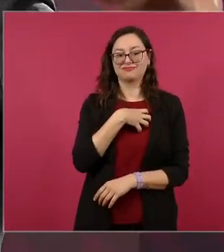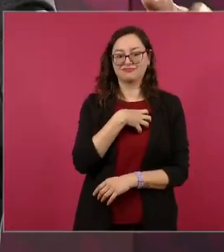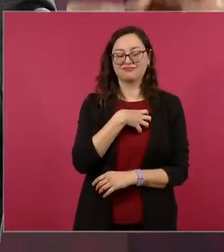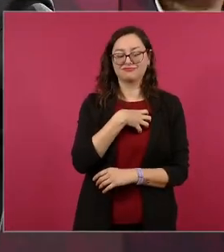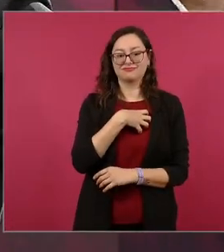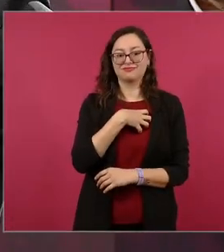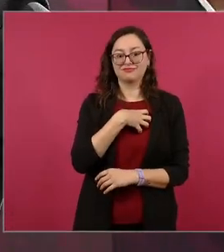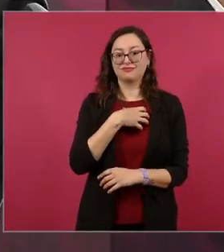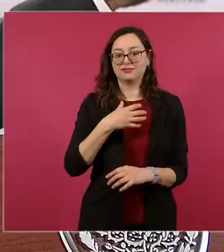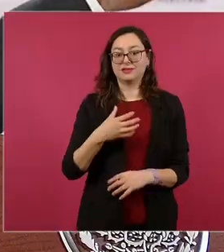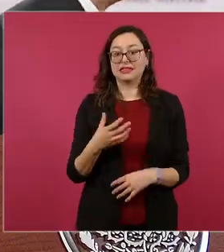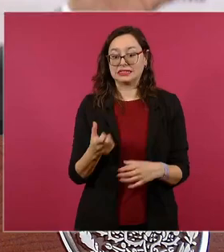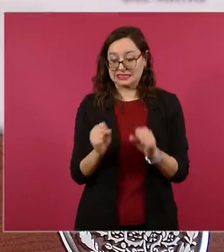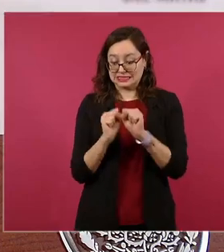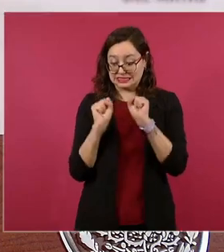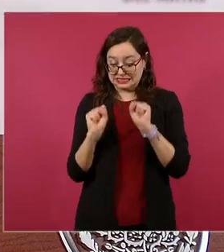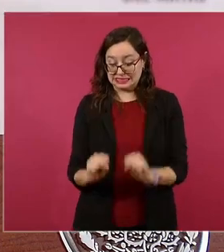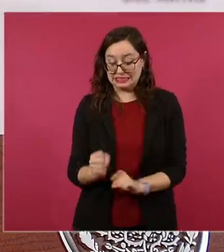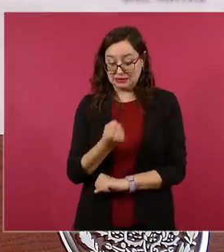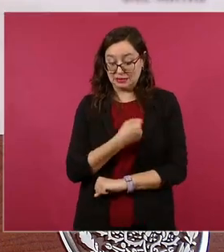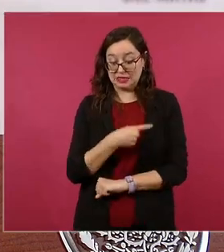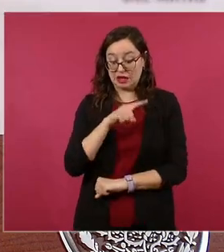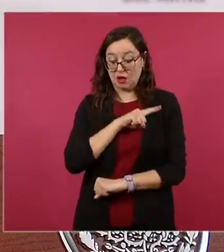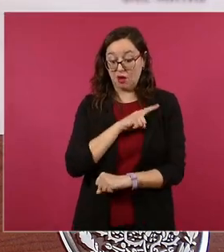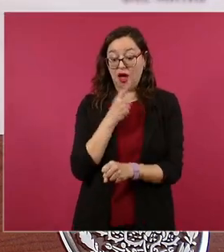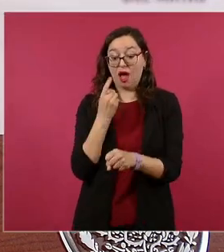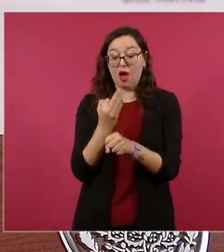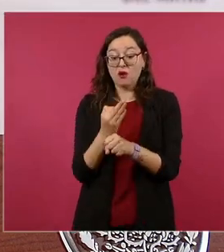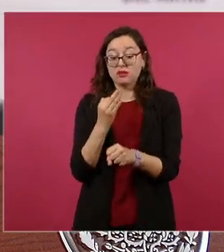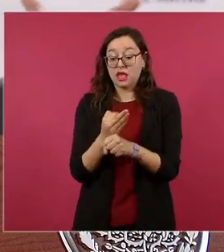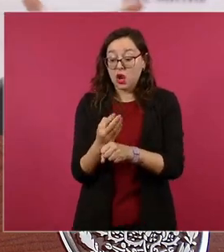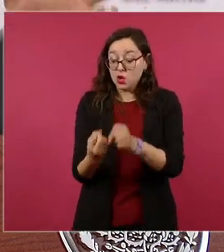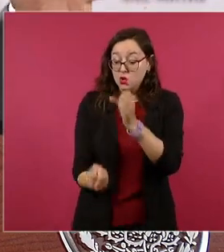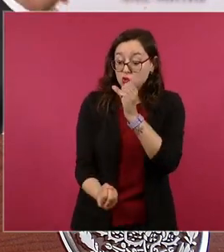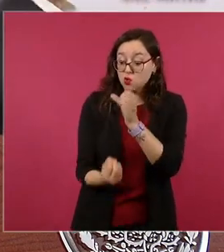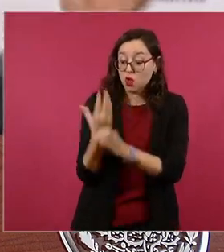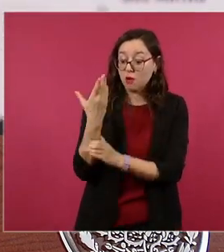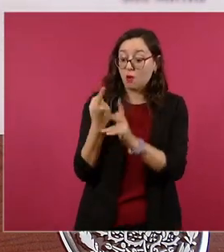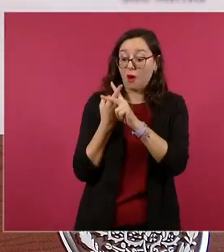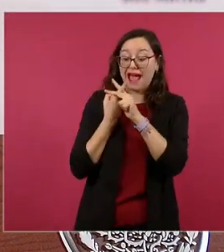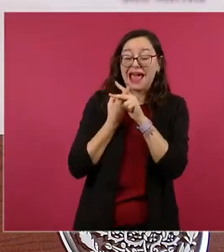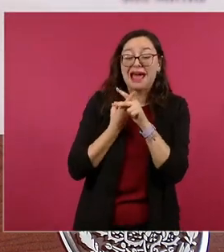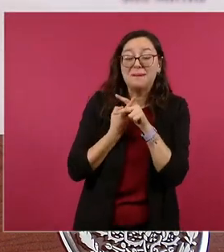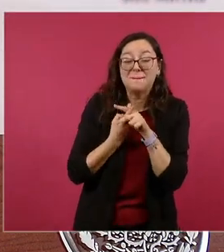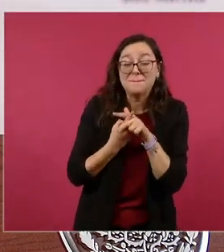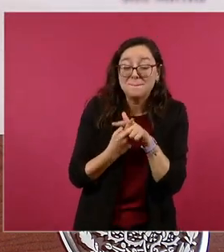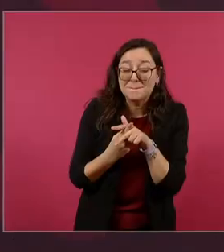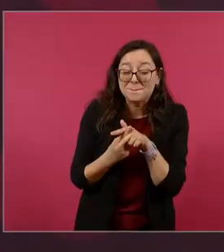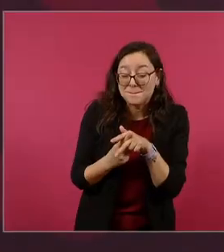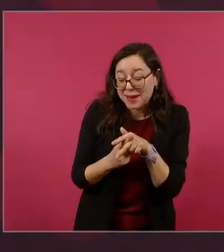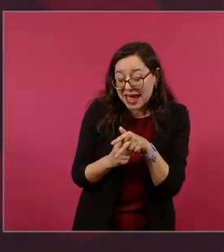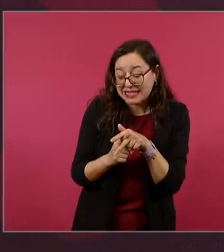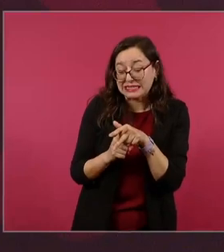estableciendo y que va a requerir de que se consolide,